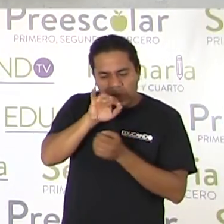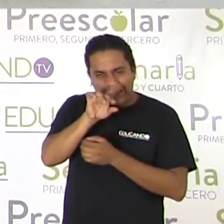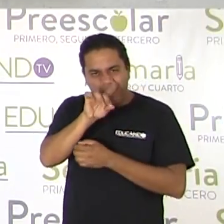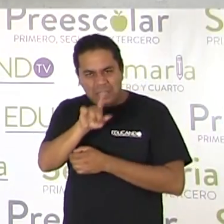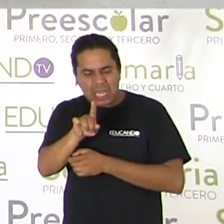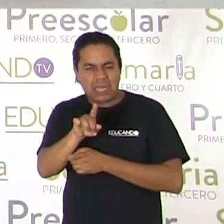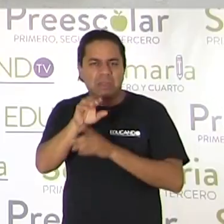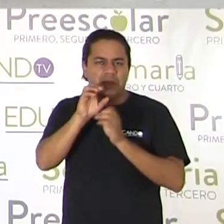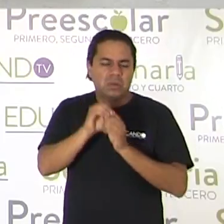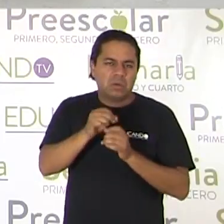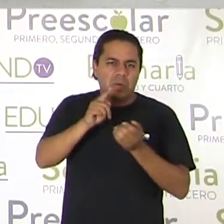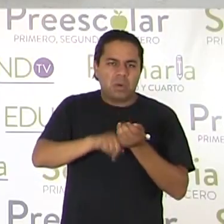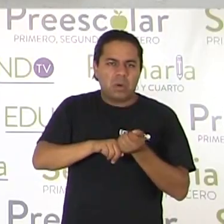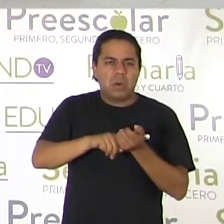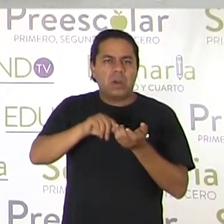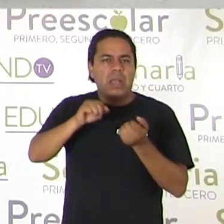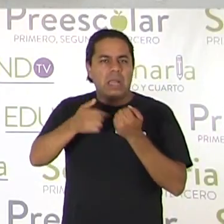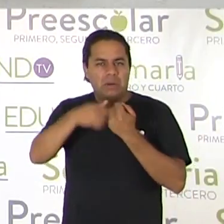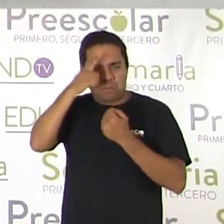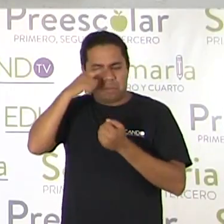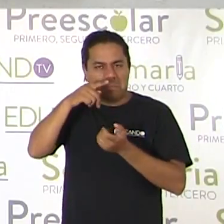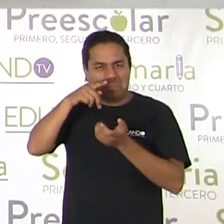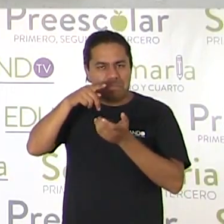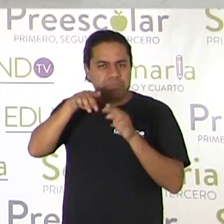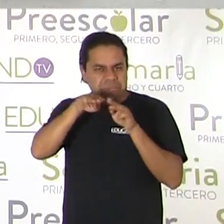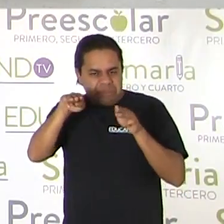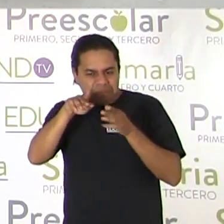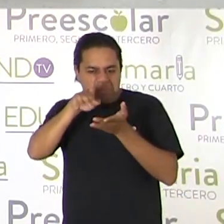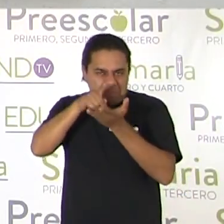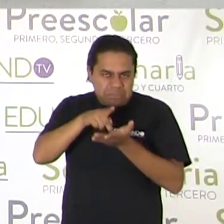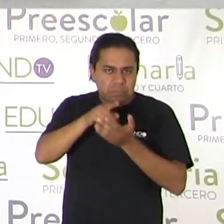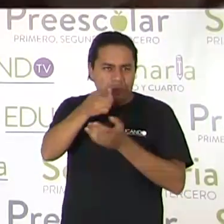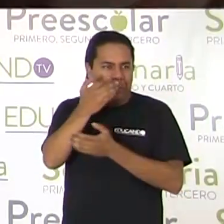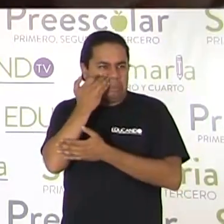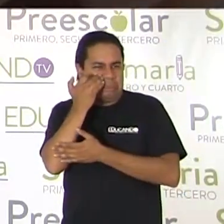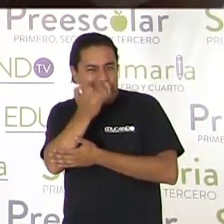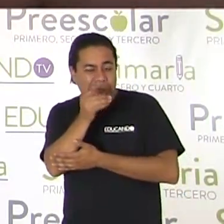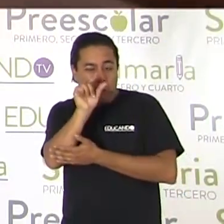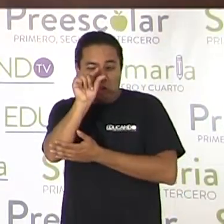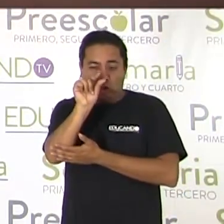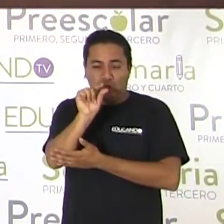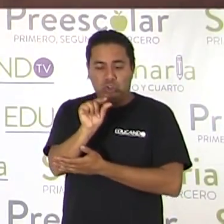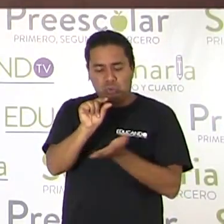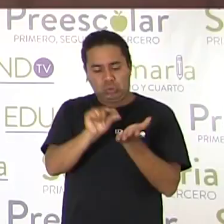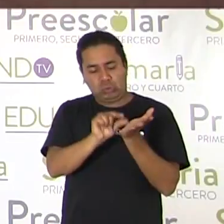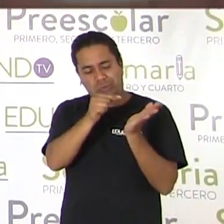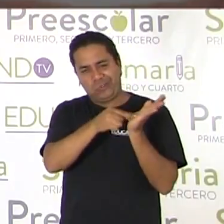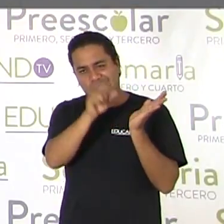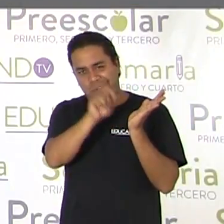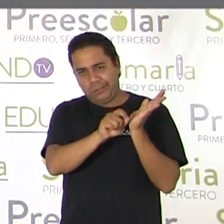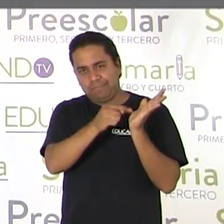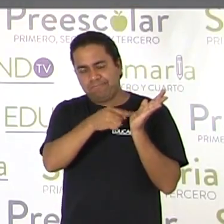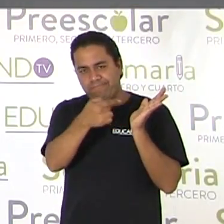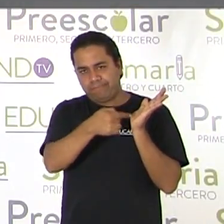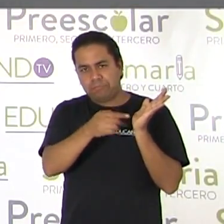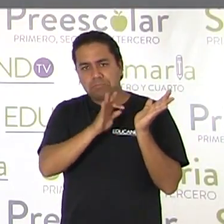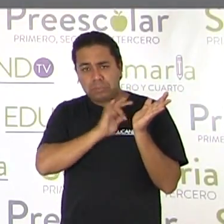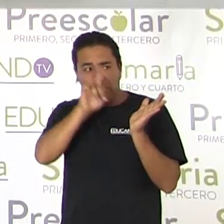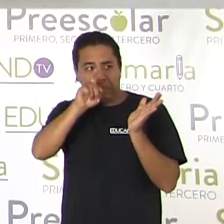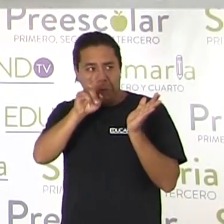o en un sistema de medida. Ahí está, lo puedes observar. A esta unidad le podemos echar